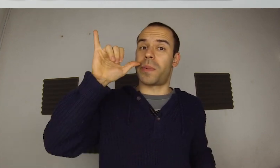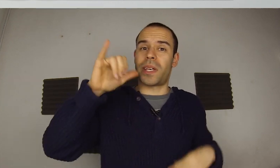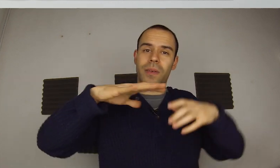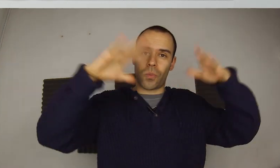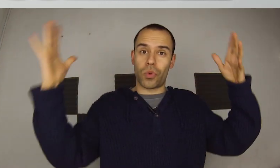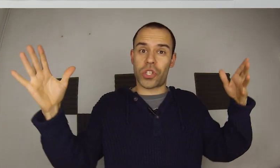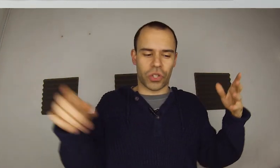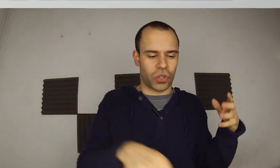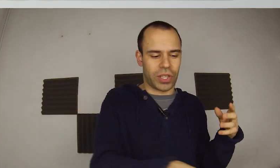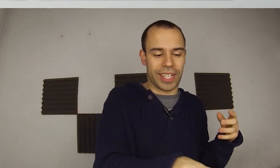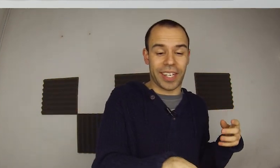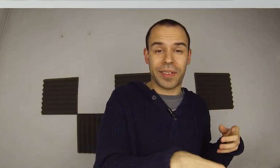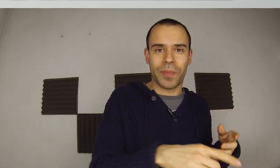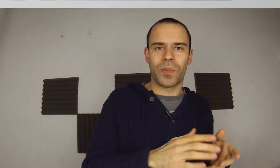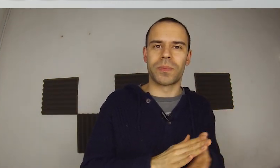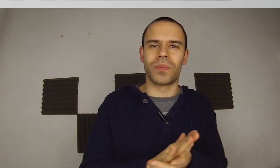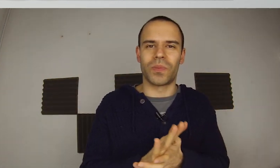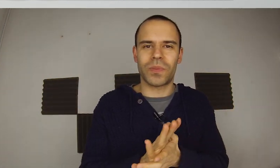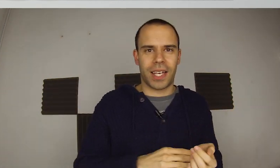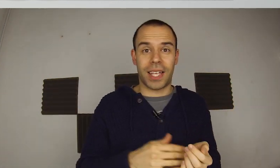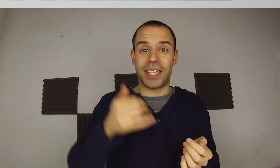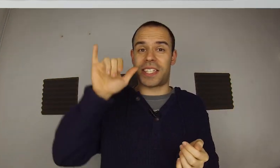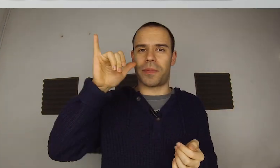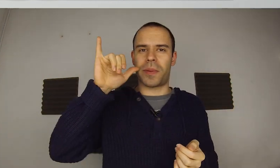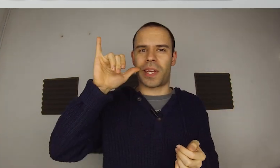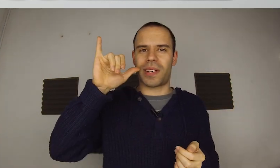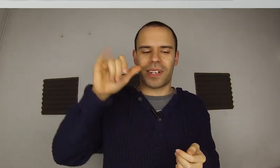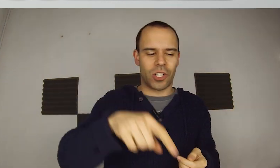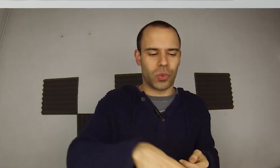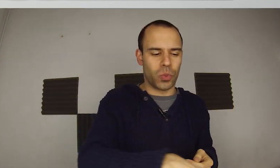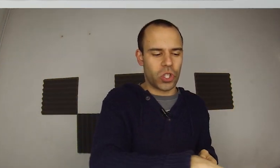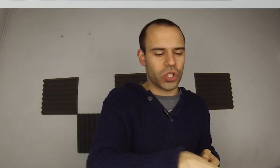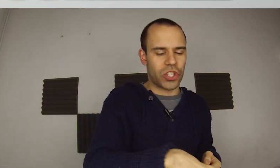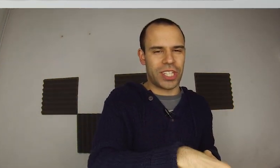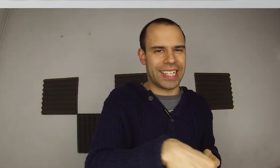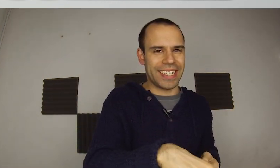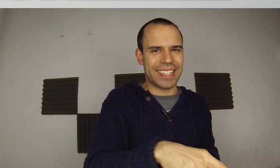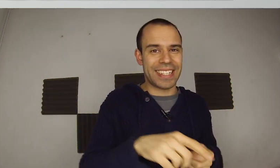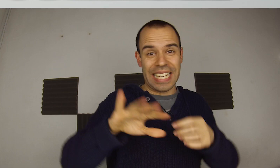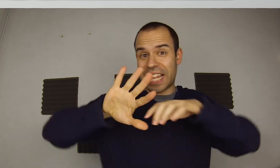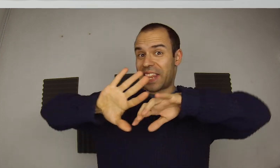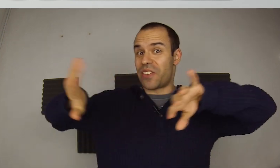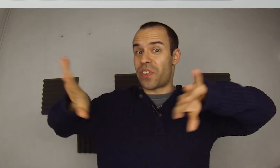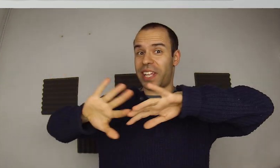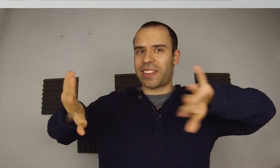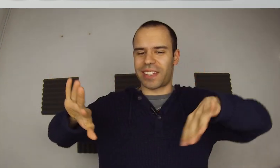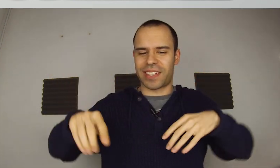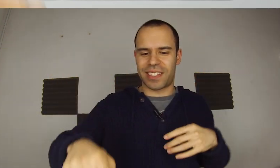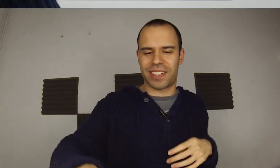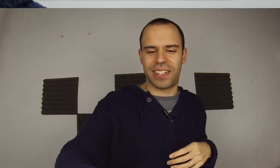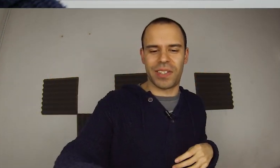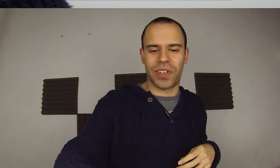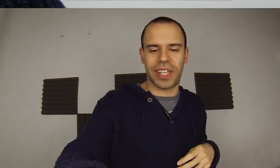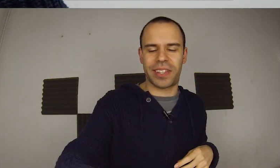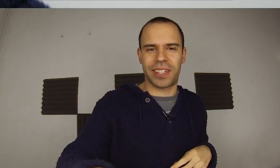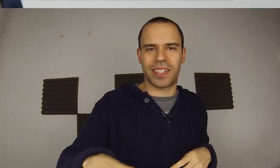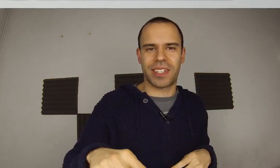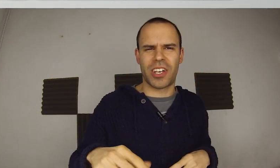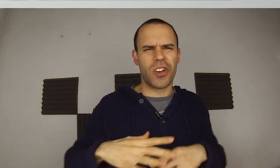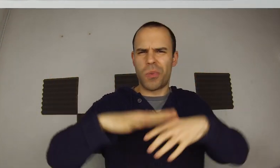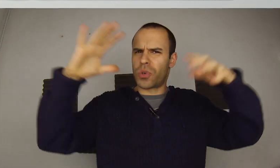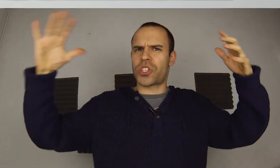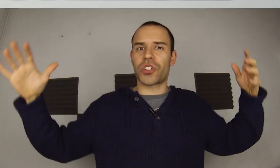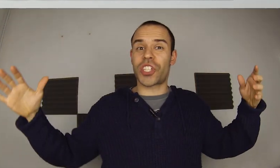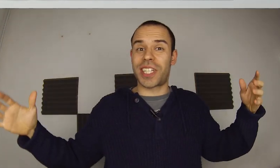se bebe mucho té y se beben muchos tests diferentes diferentes